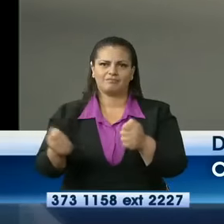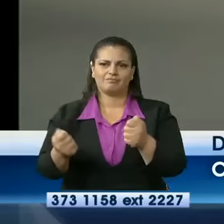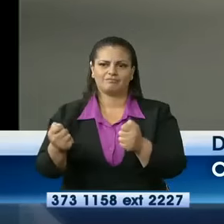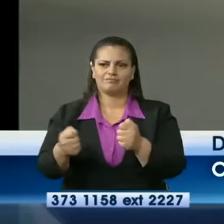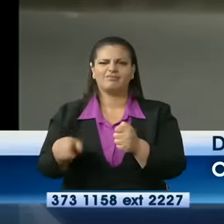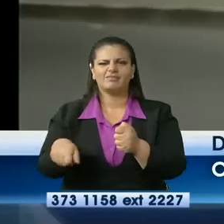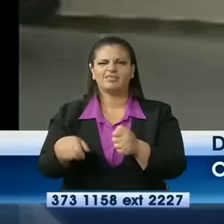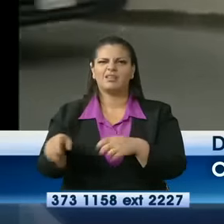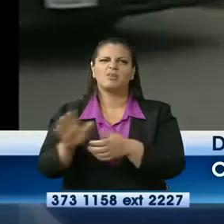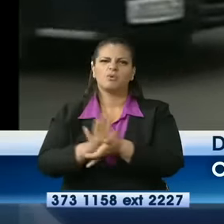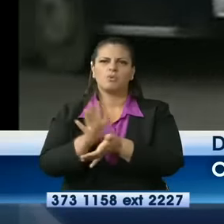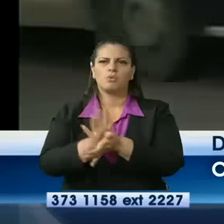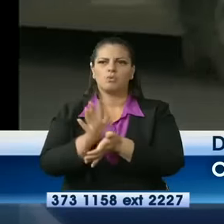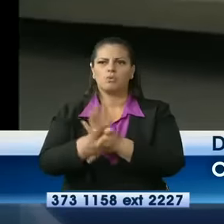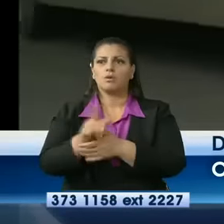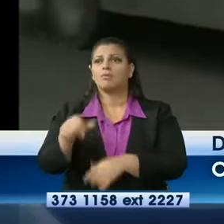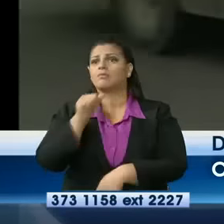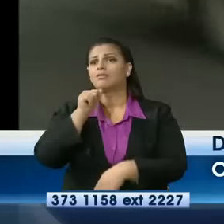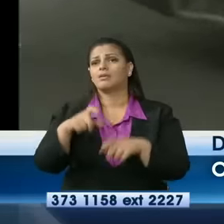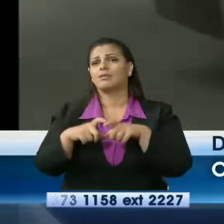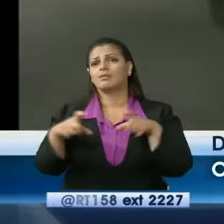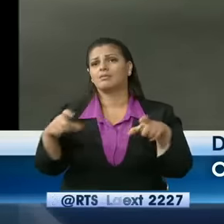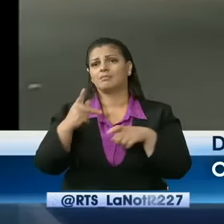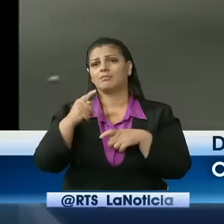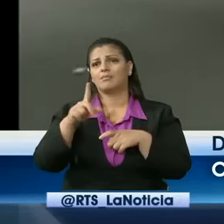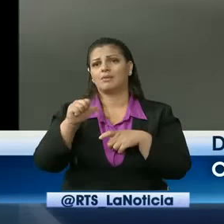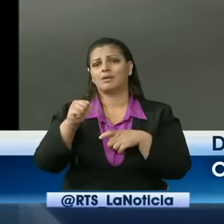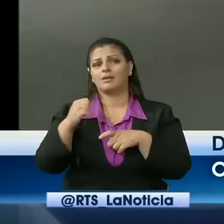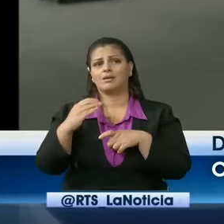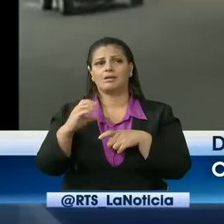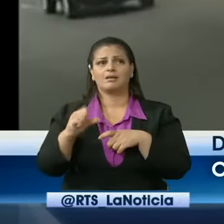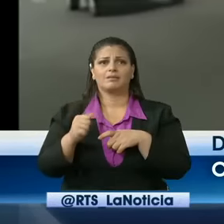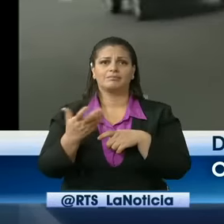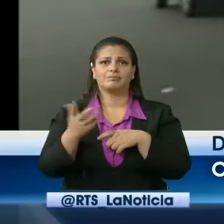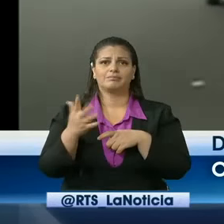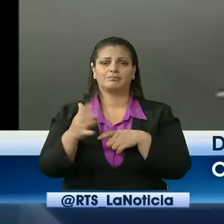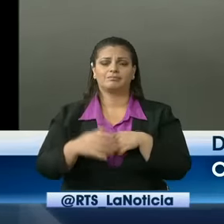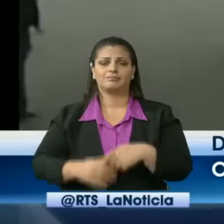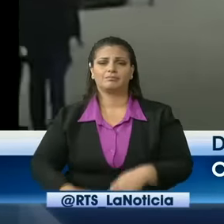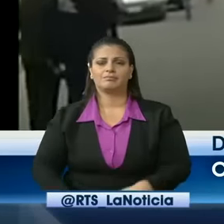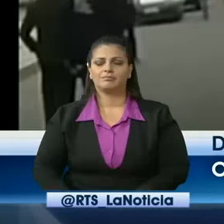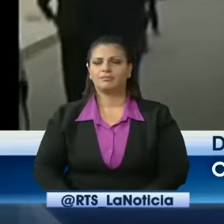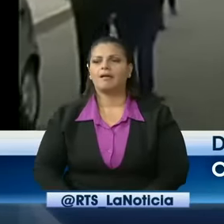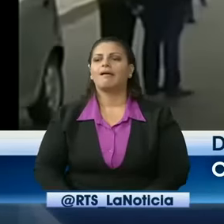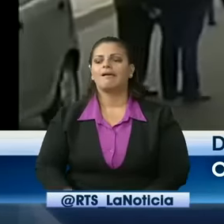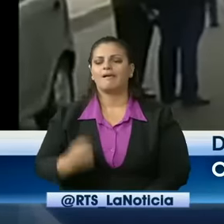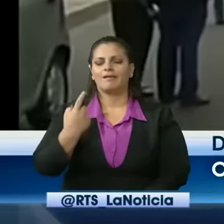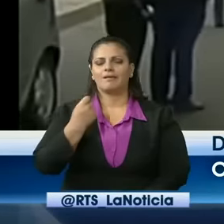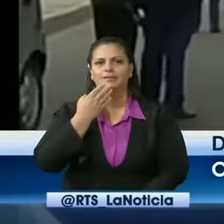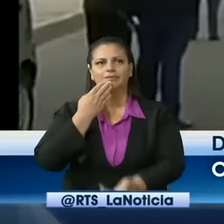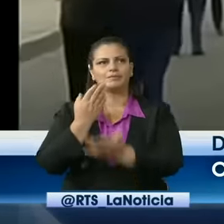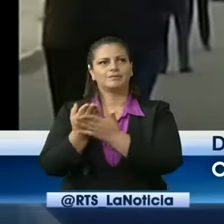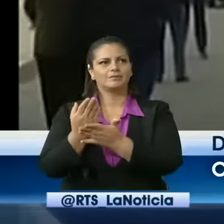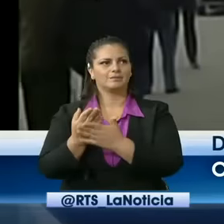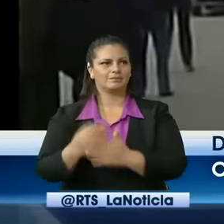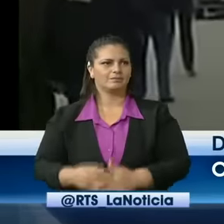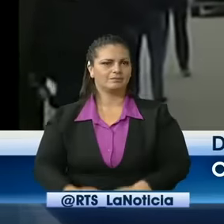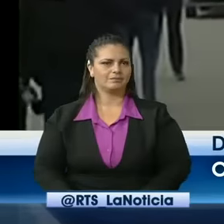atención. Y se va a proceder con la retención del vehículo. Muchas gracias. Hay que recordarle a los amigos televidentes